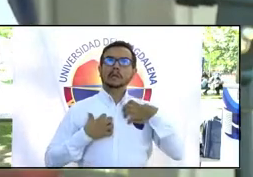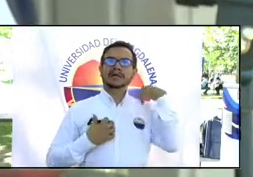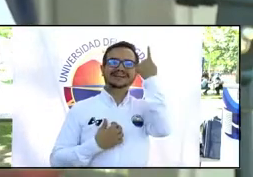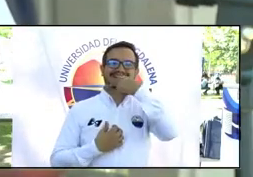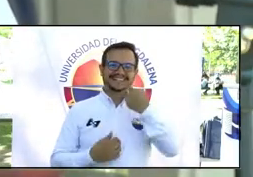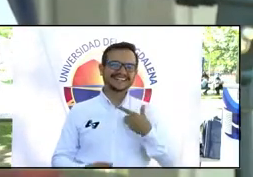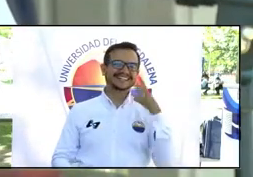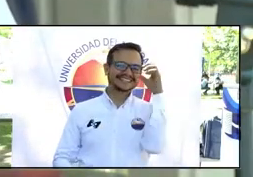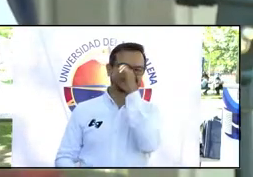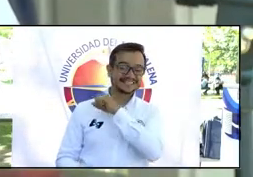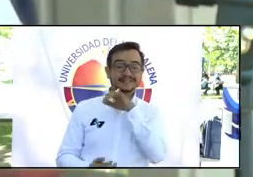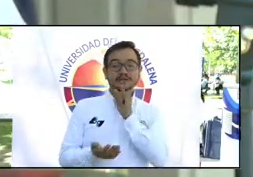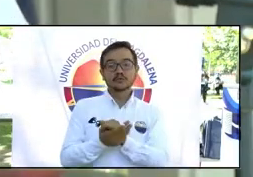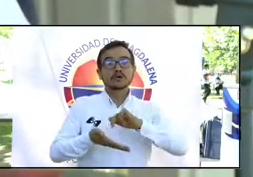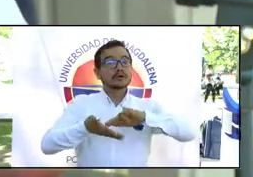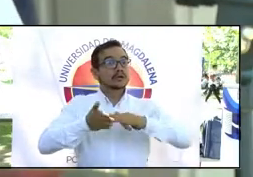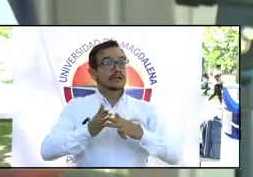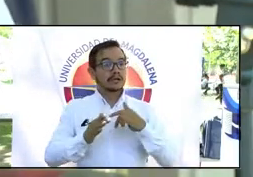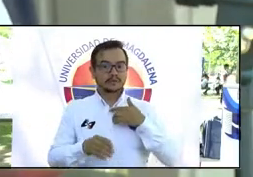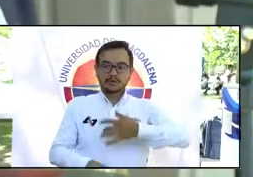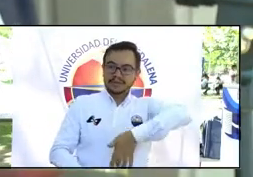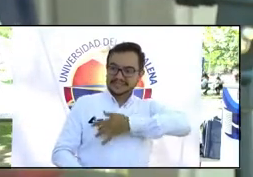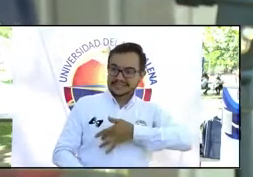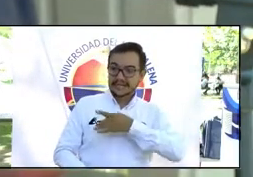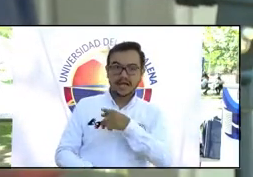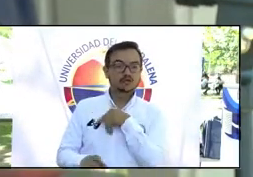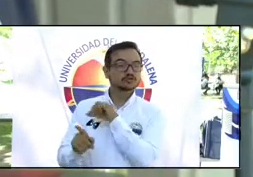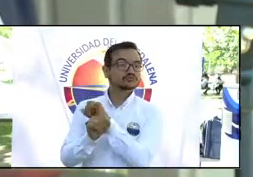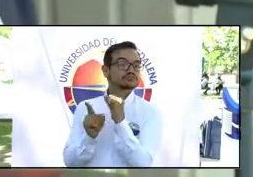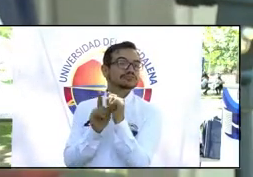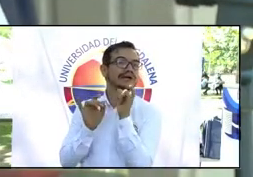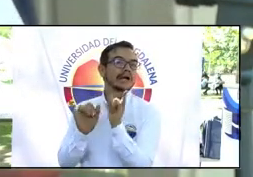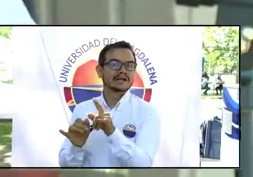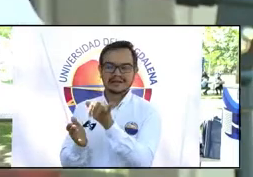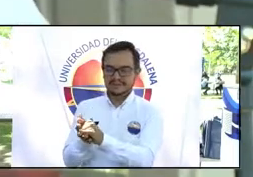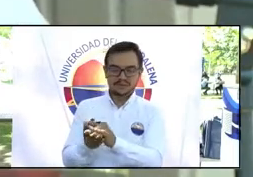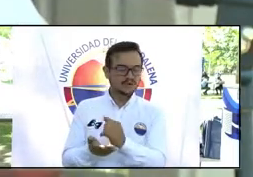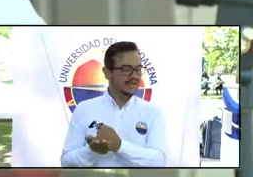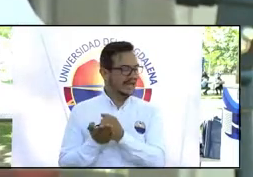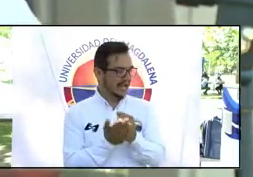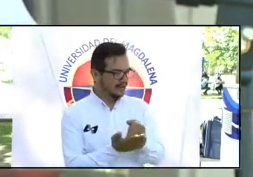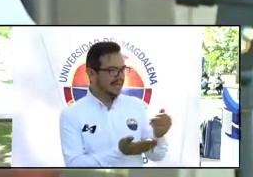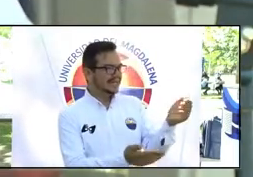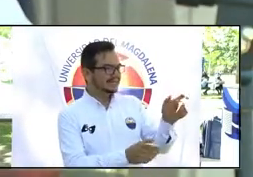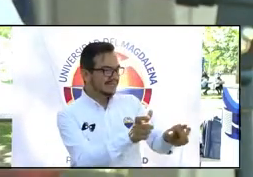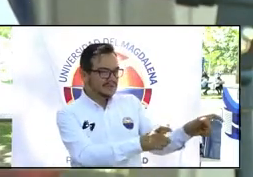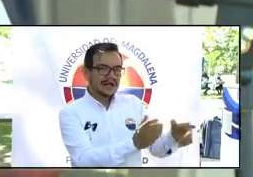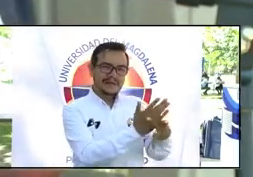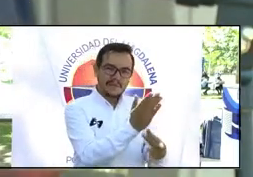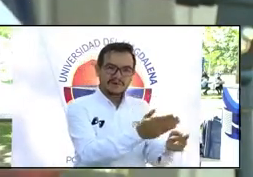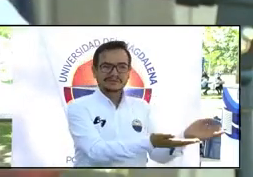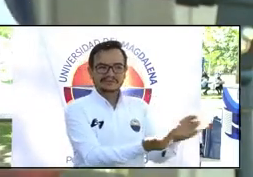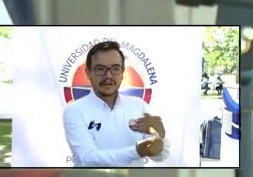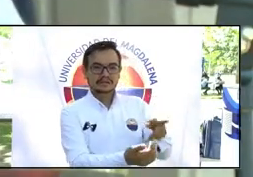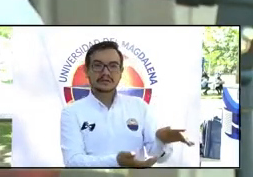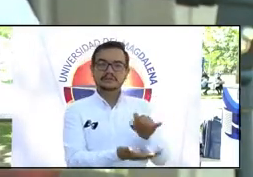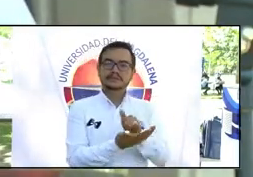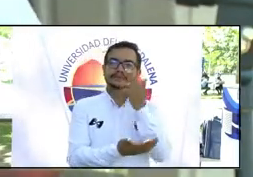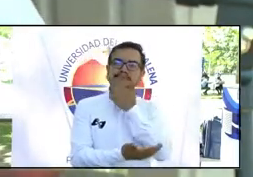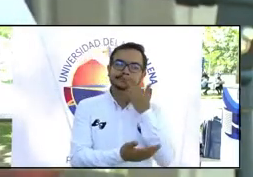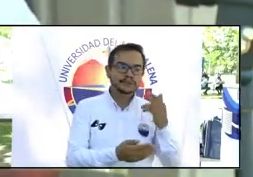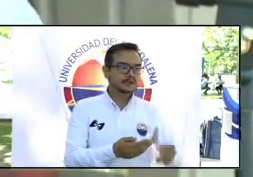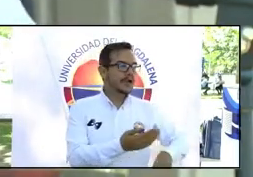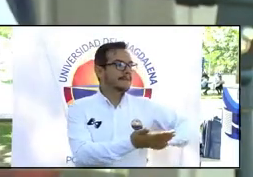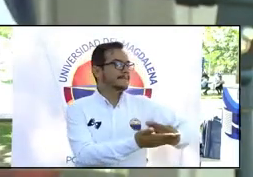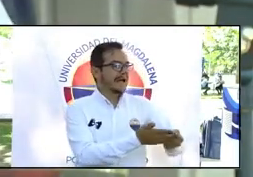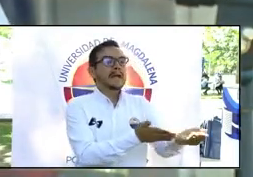esa sensibilidad social de la clínica, de atender a las personas más vulnerables, ese compromiso de ustedes de pagarle el pasaje, el almuerzo y lo que sea al